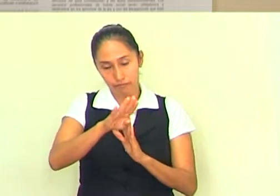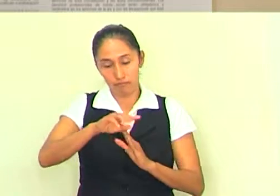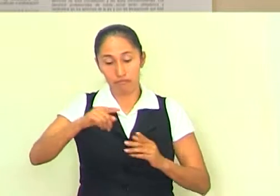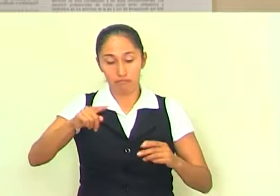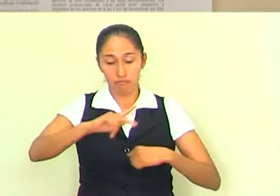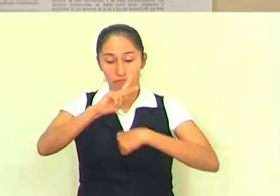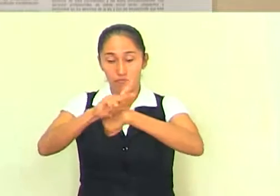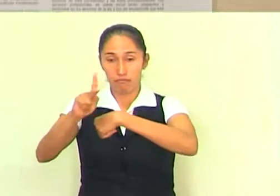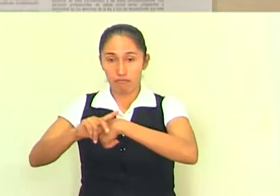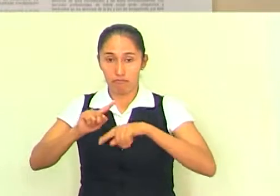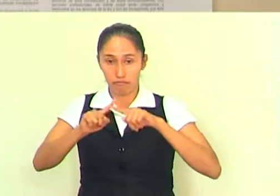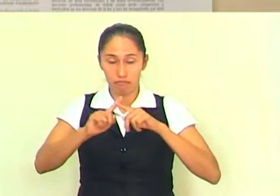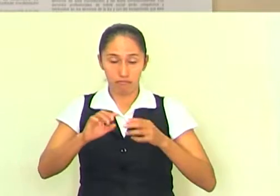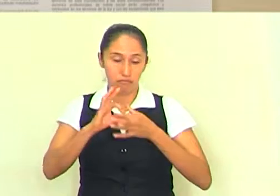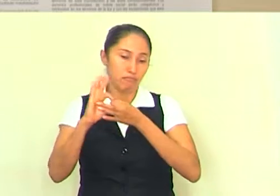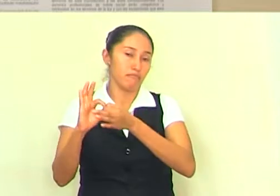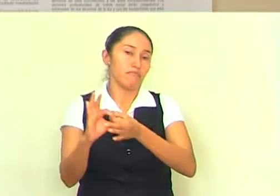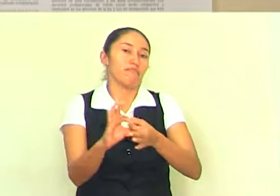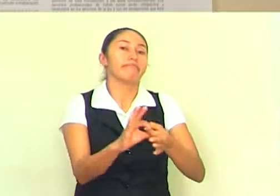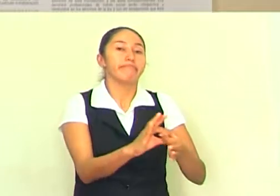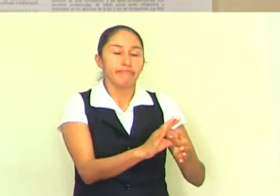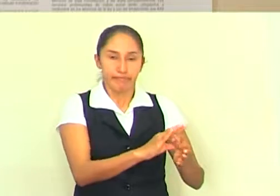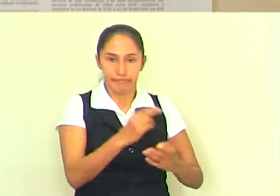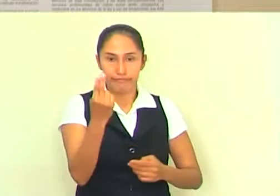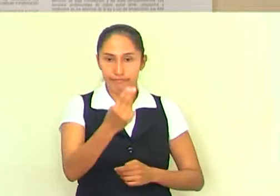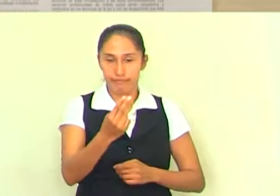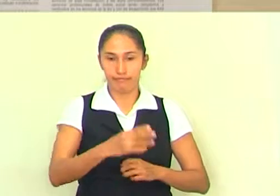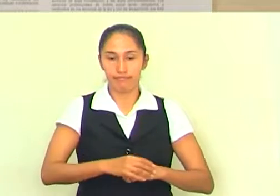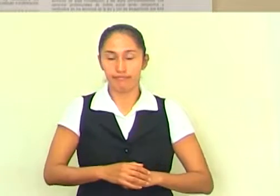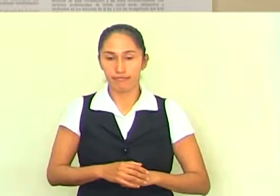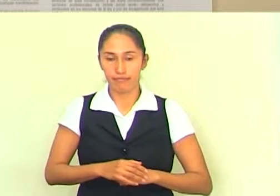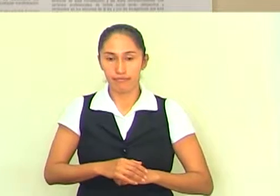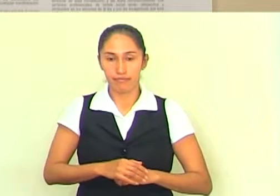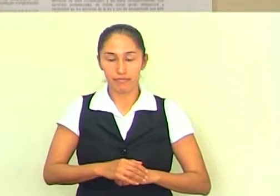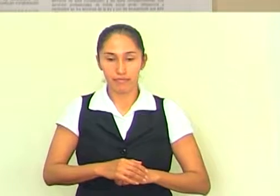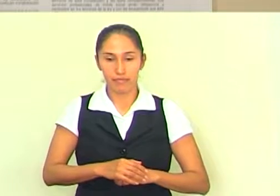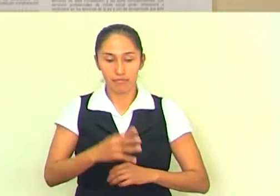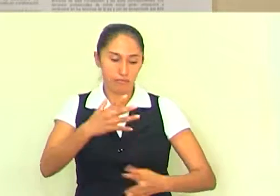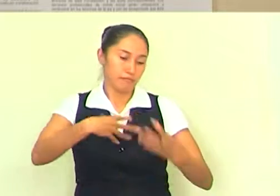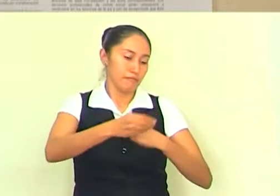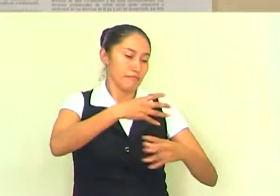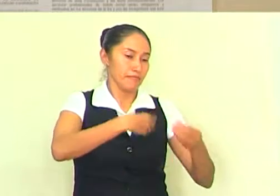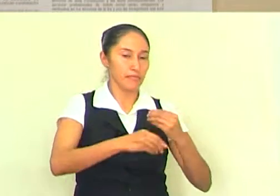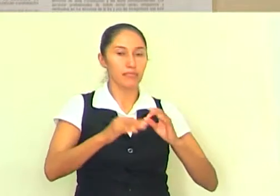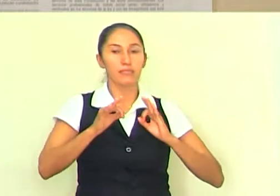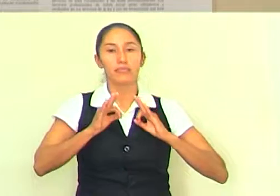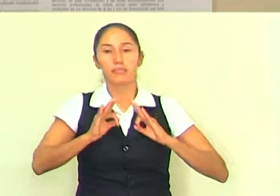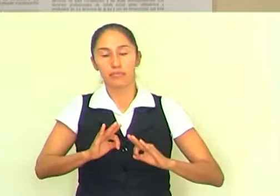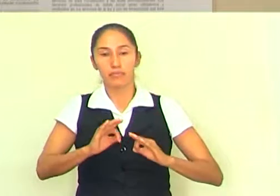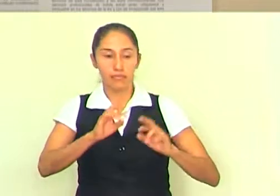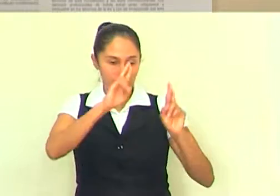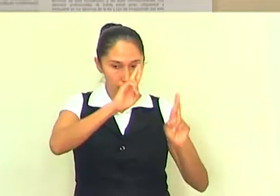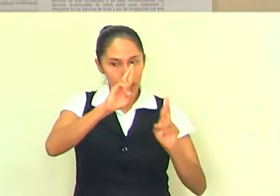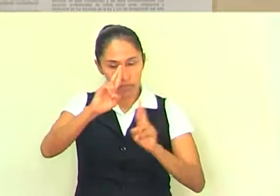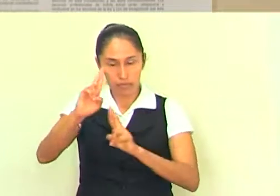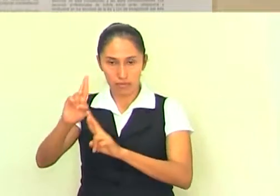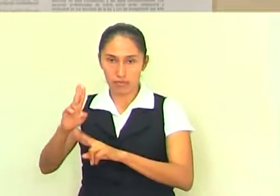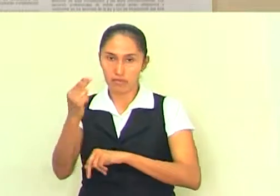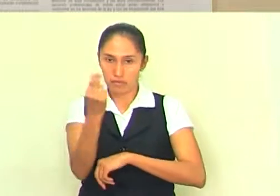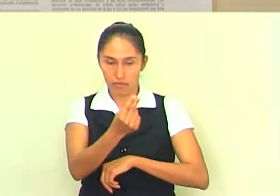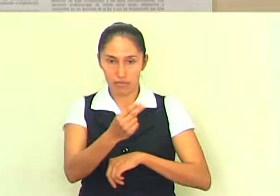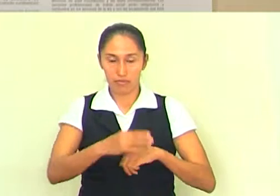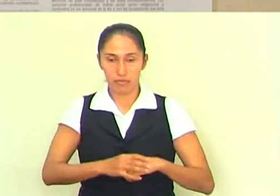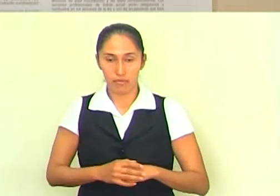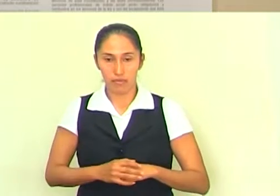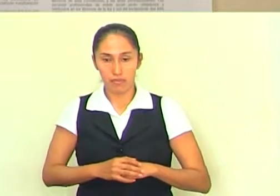en una relación armónica y de mejor convivencia, a medida que se respetan los derechos